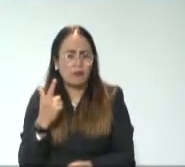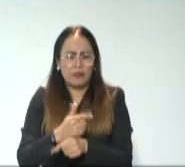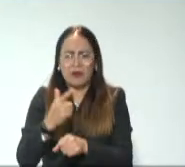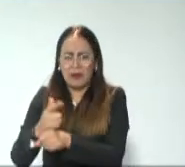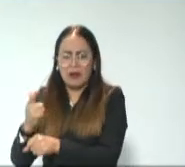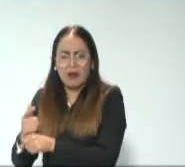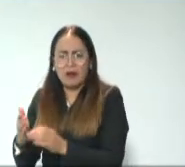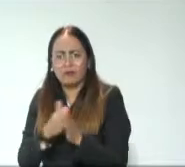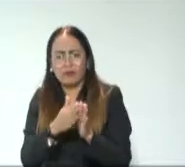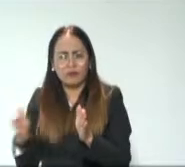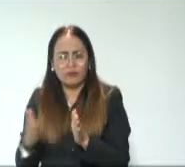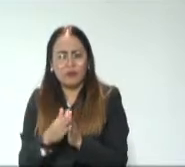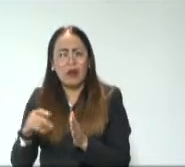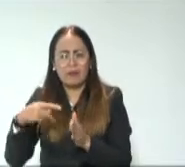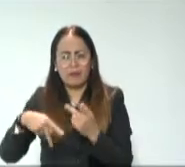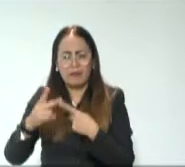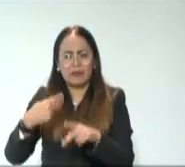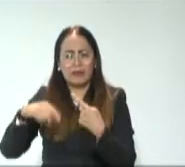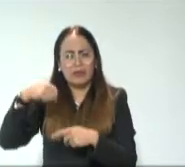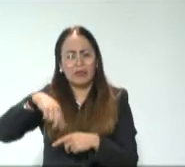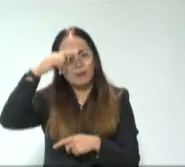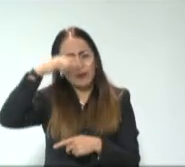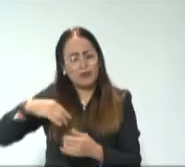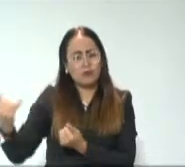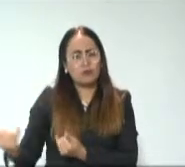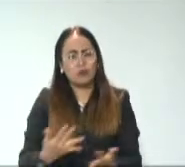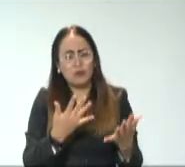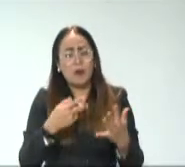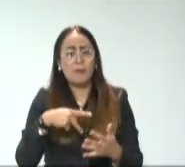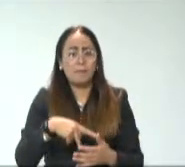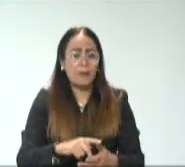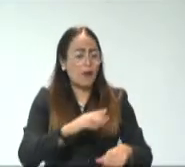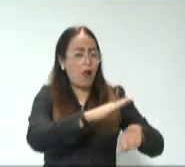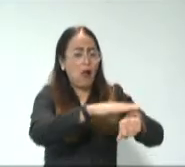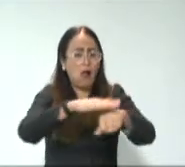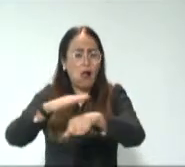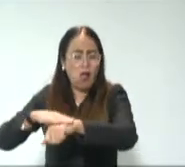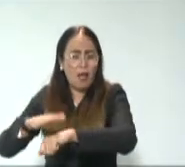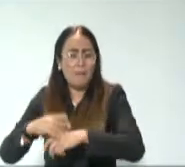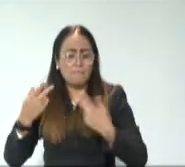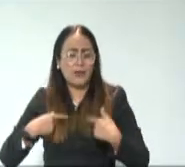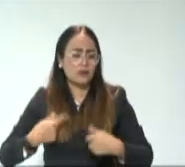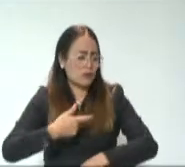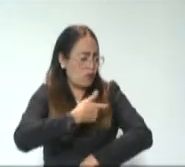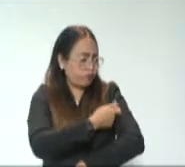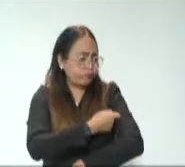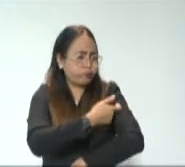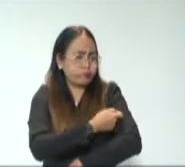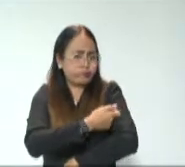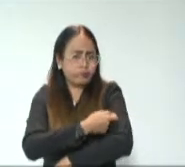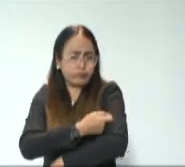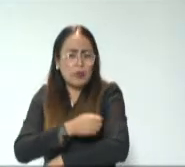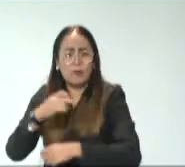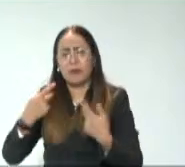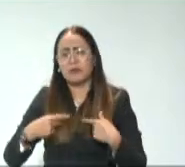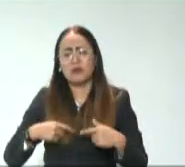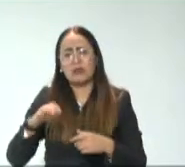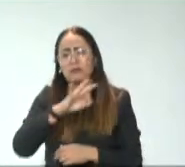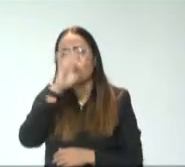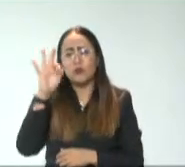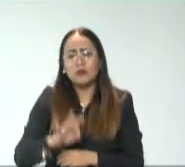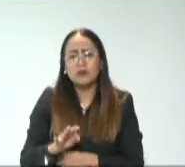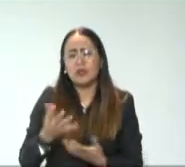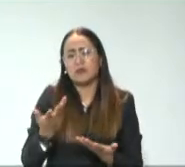eh pero de ahí a que se puedan desplegar las campañas de vacunación para que un porcentaje importante Por lo menos